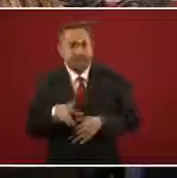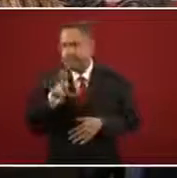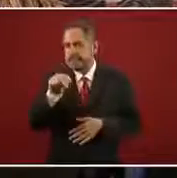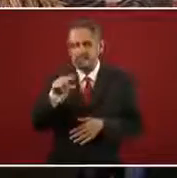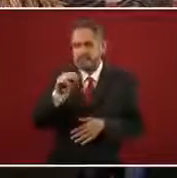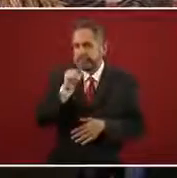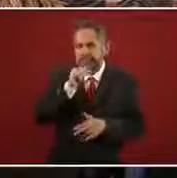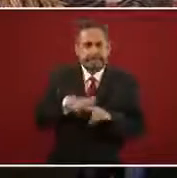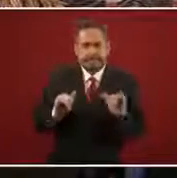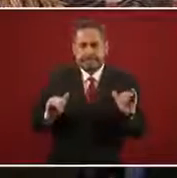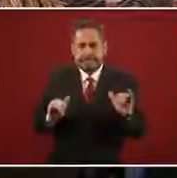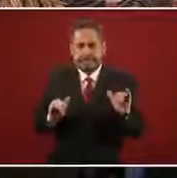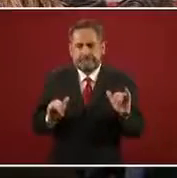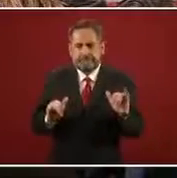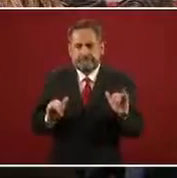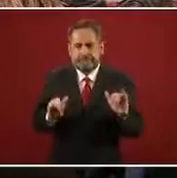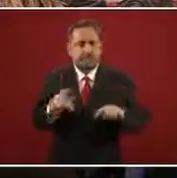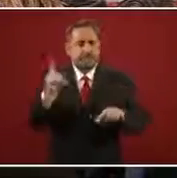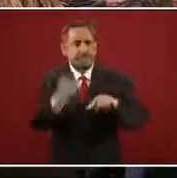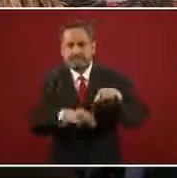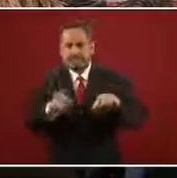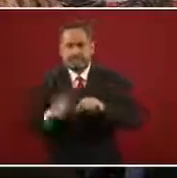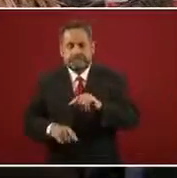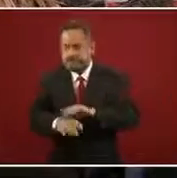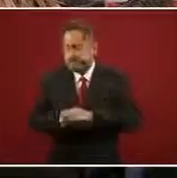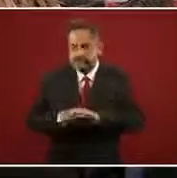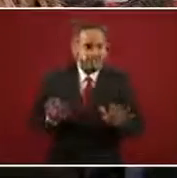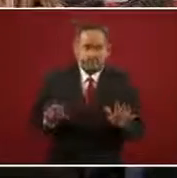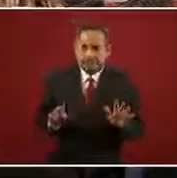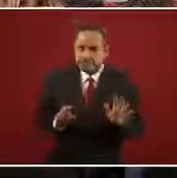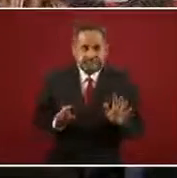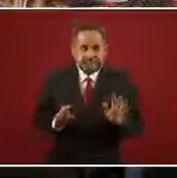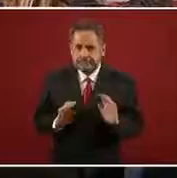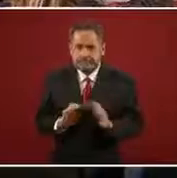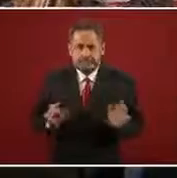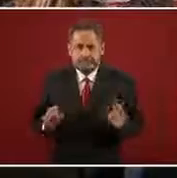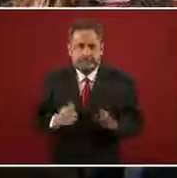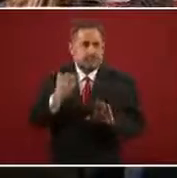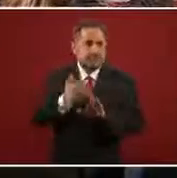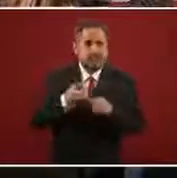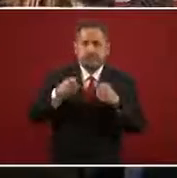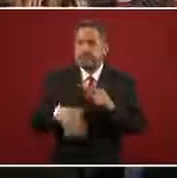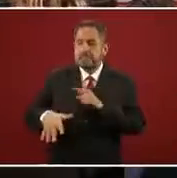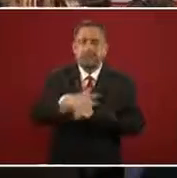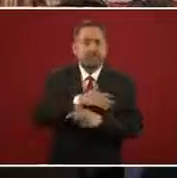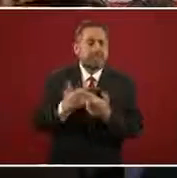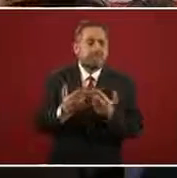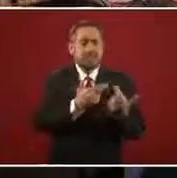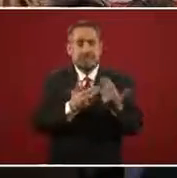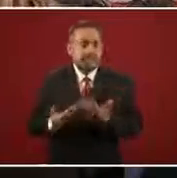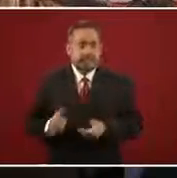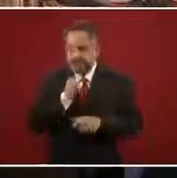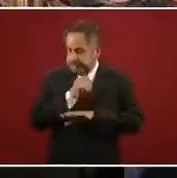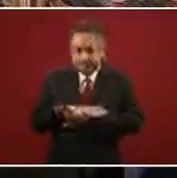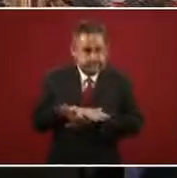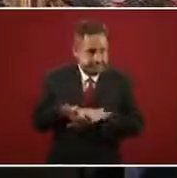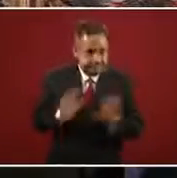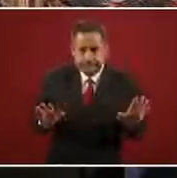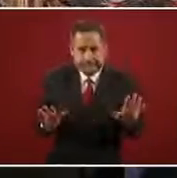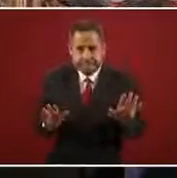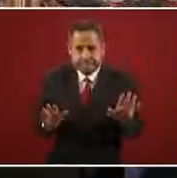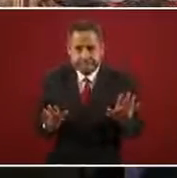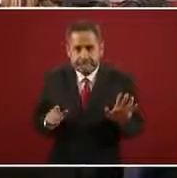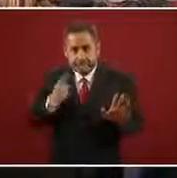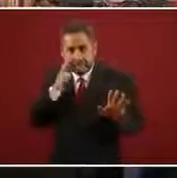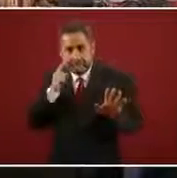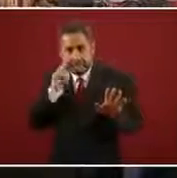nadie, no se va a despojar a nadie. No se afecta al medio ambiente, al contrario, en toda